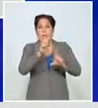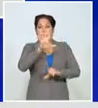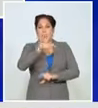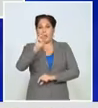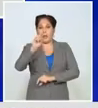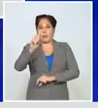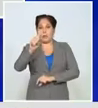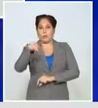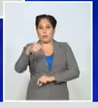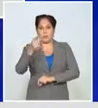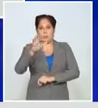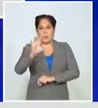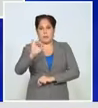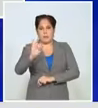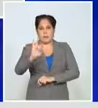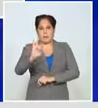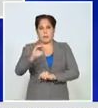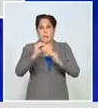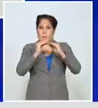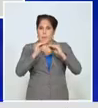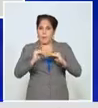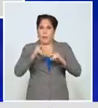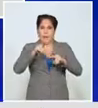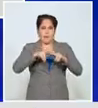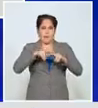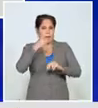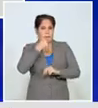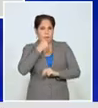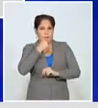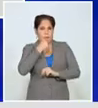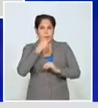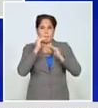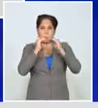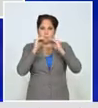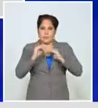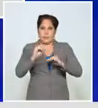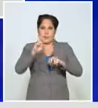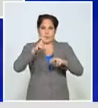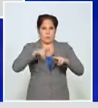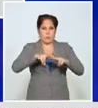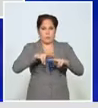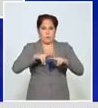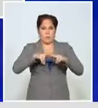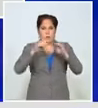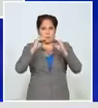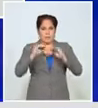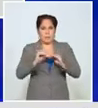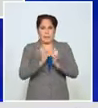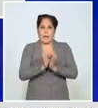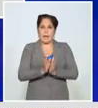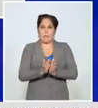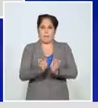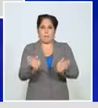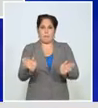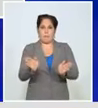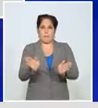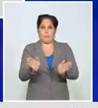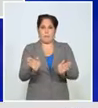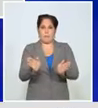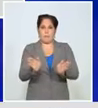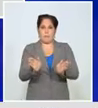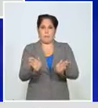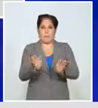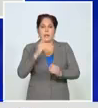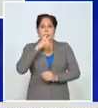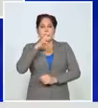501,7. Le sigue Habana Vieja, le sigue Centro Habana, San Miguel del Padrón,